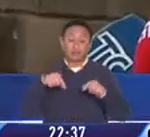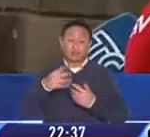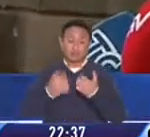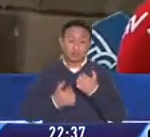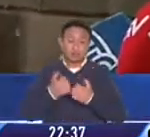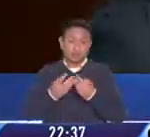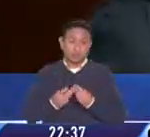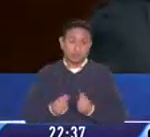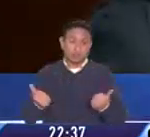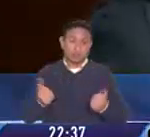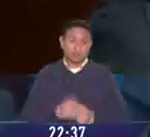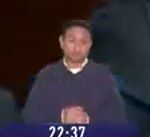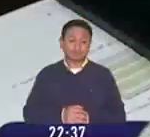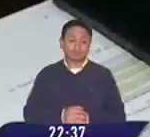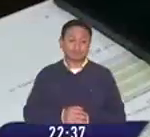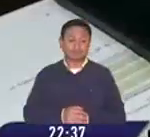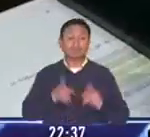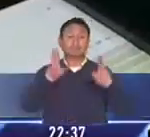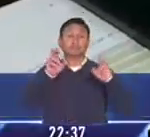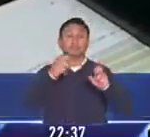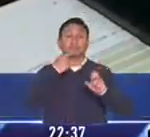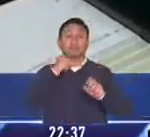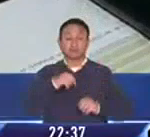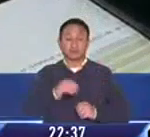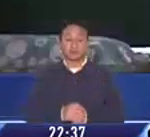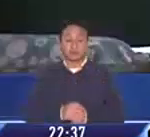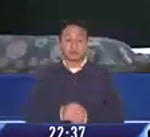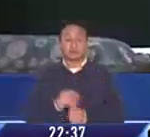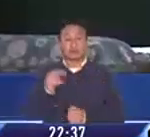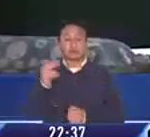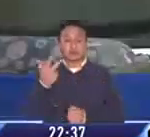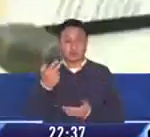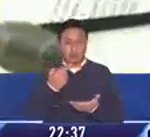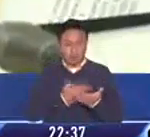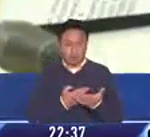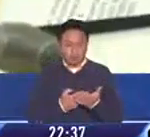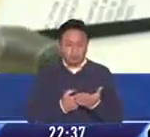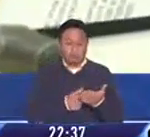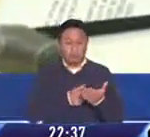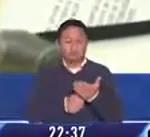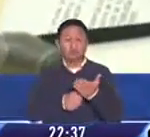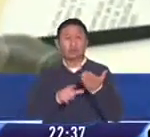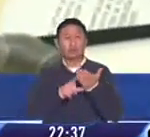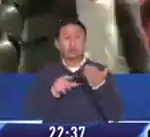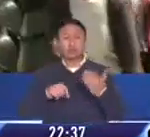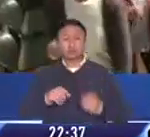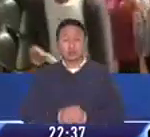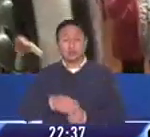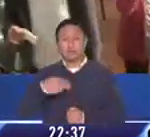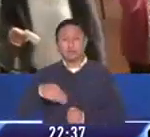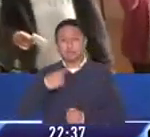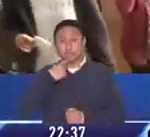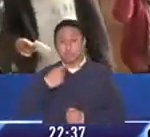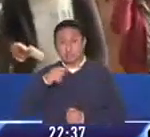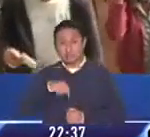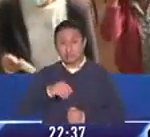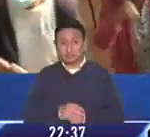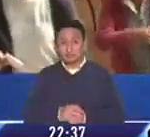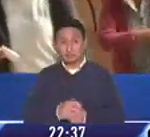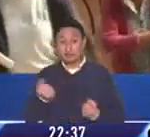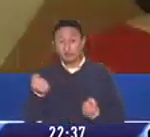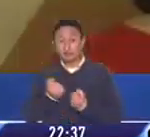solucionando pronto. Por este tema insistirán en una tercera reunión. El Ministerio de Finanzas informó el miércoles que por la contribución